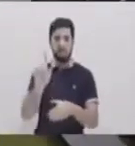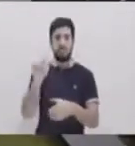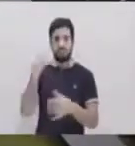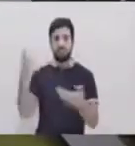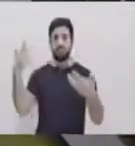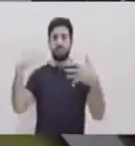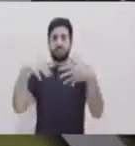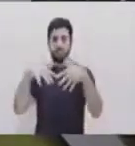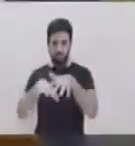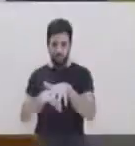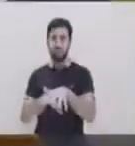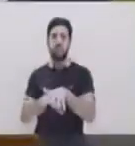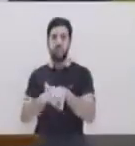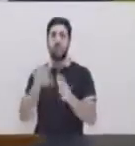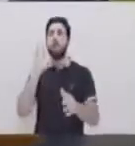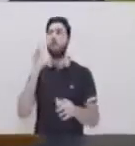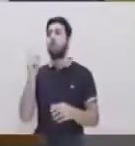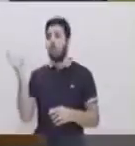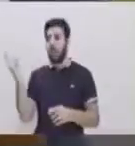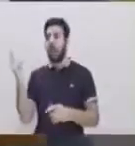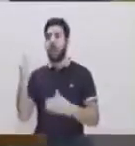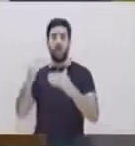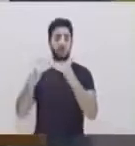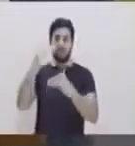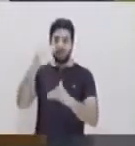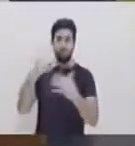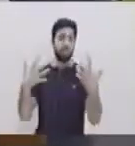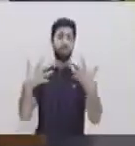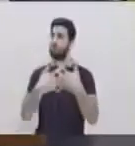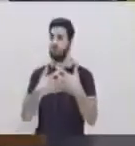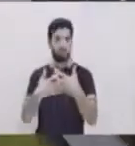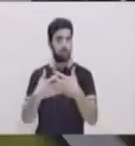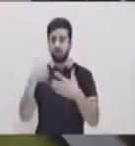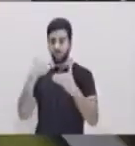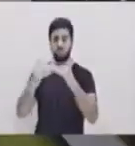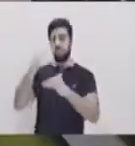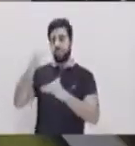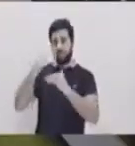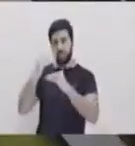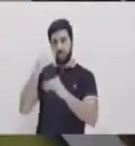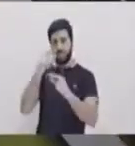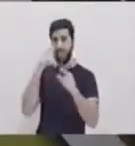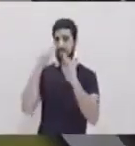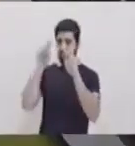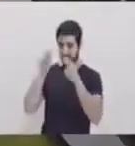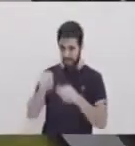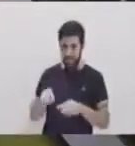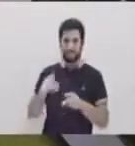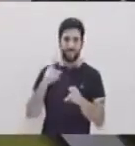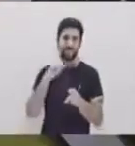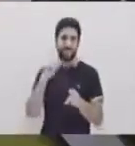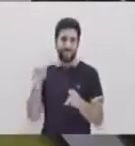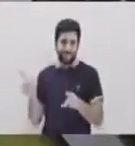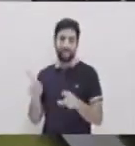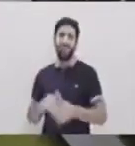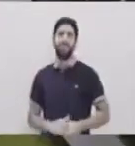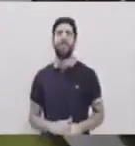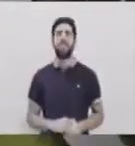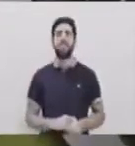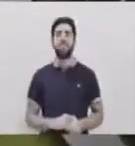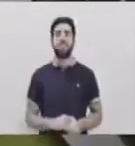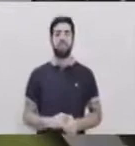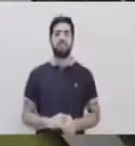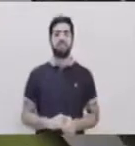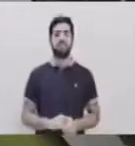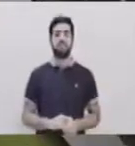es una mezcla heterogénea porque las dos sustancias que la están formando, tanto agua y aceite, son incompatibles.